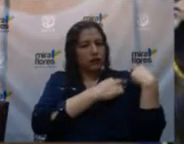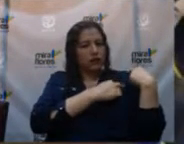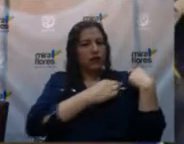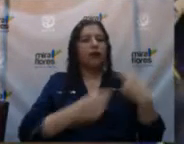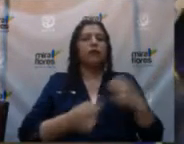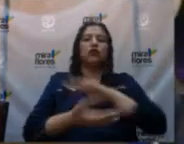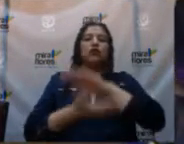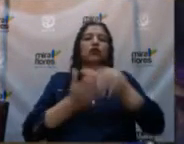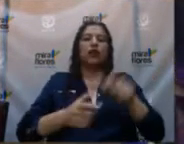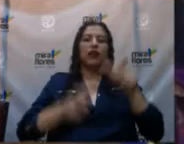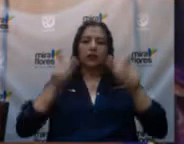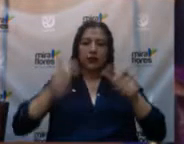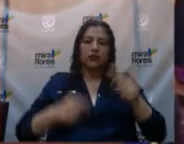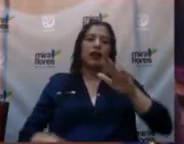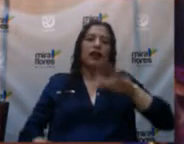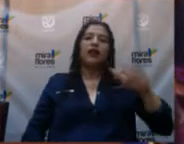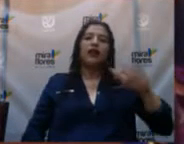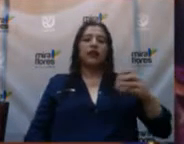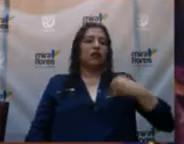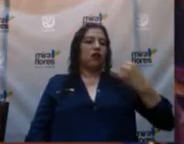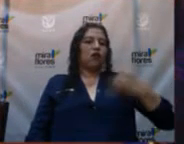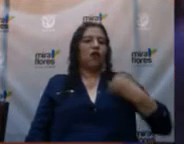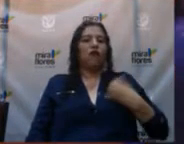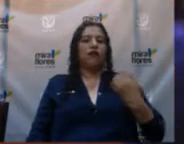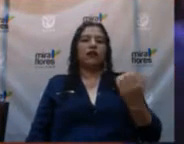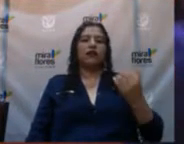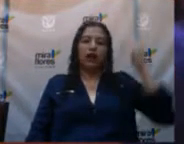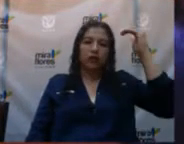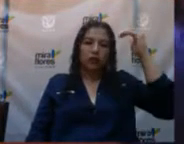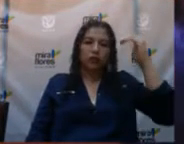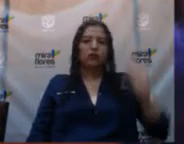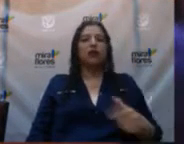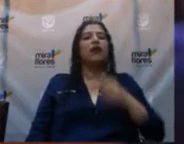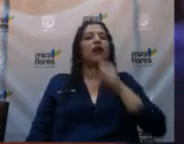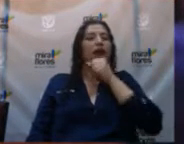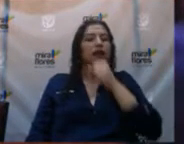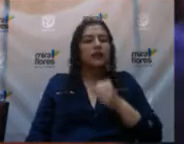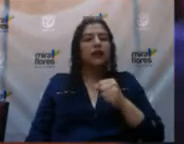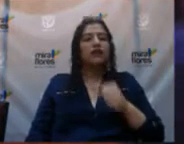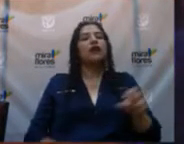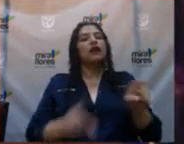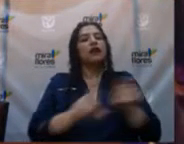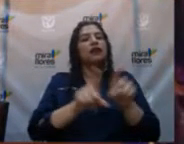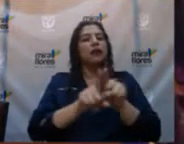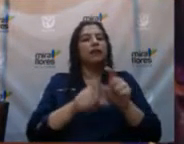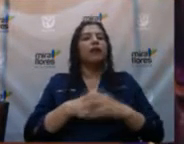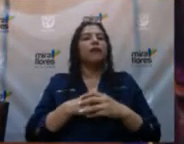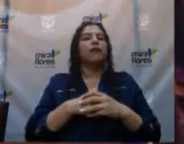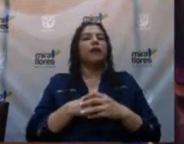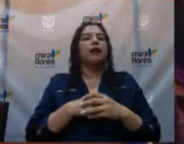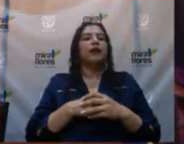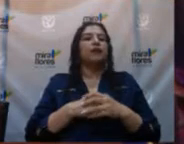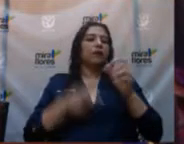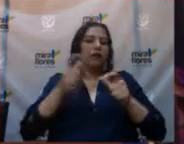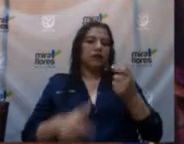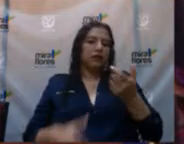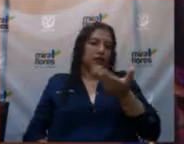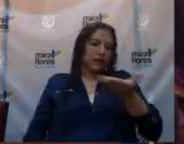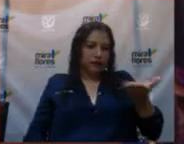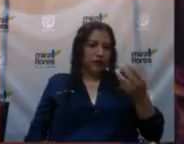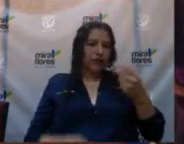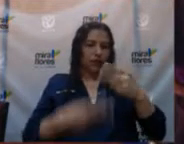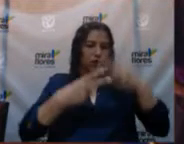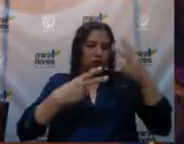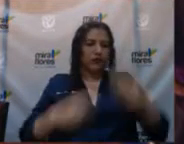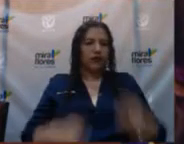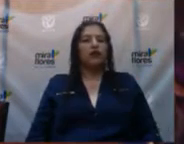los ciudadanos, niños, jóvenes, adultos, adulto mayor y también por los que nos visitan,